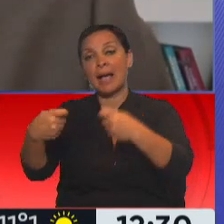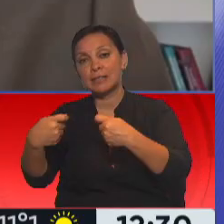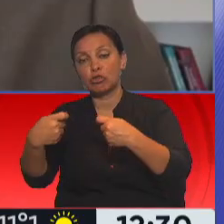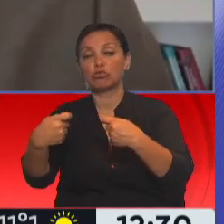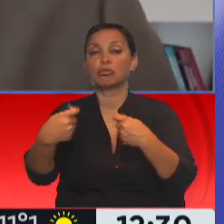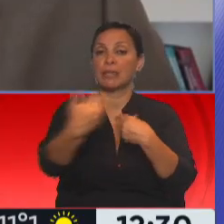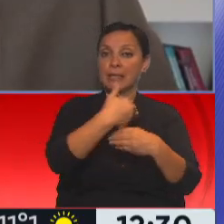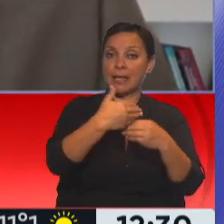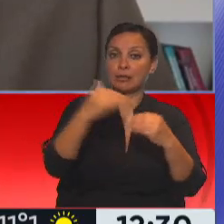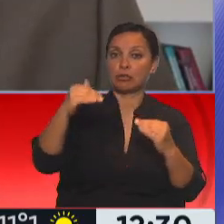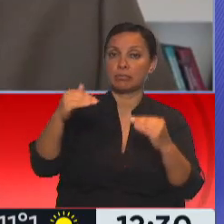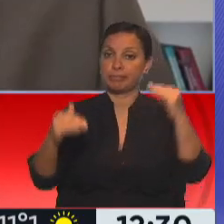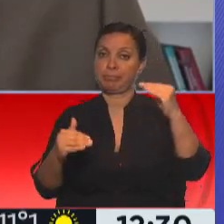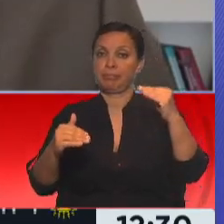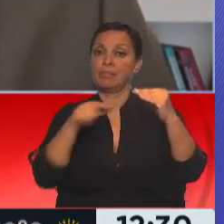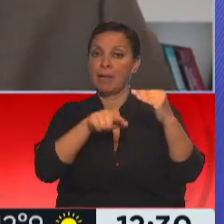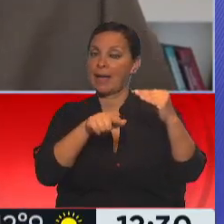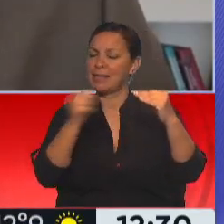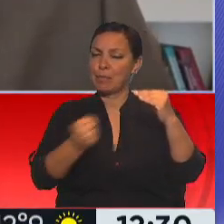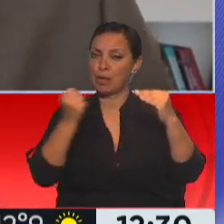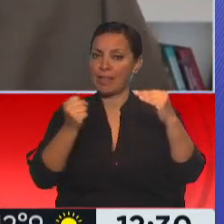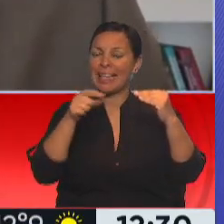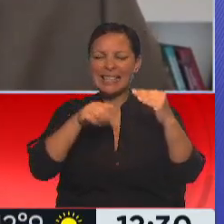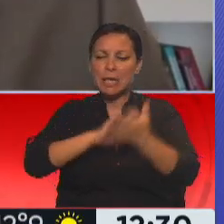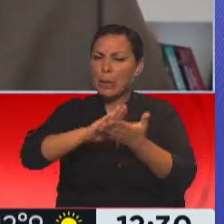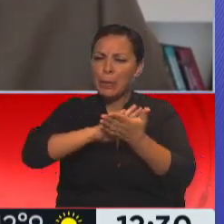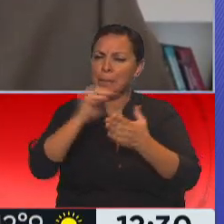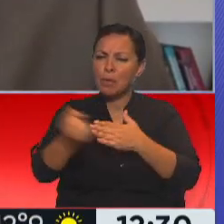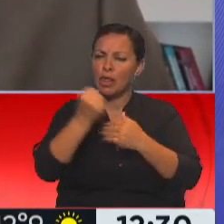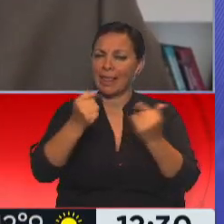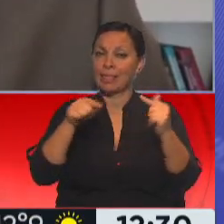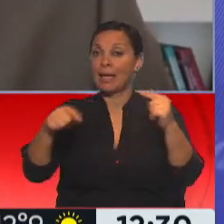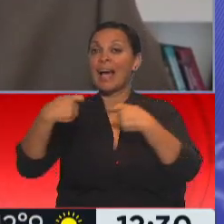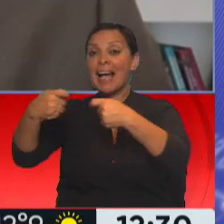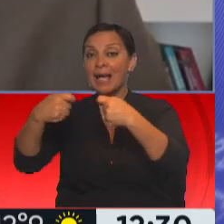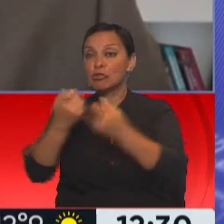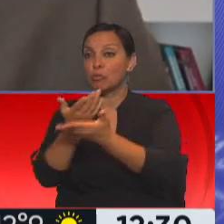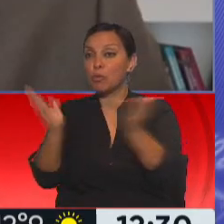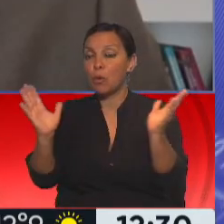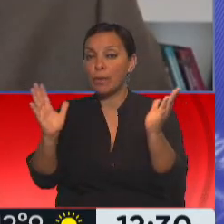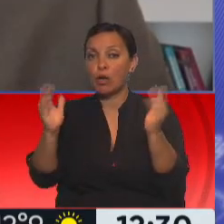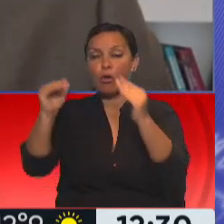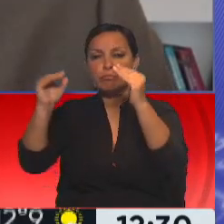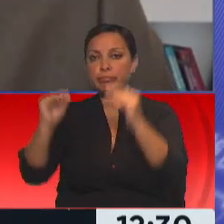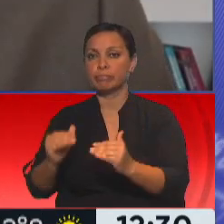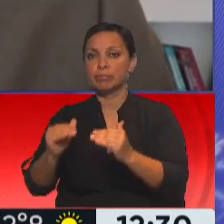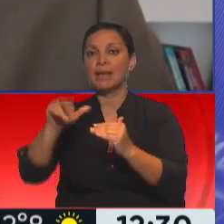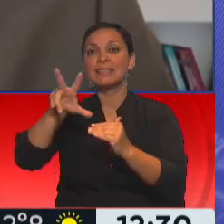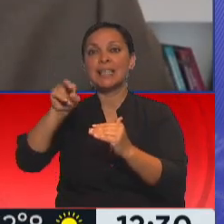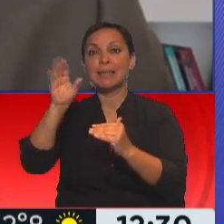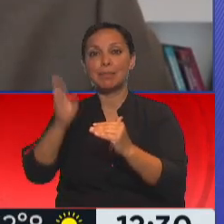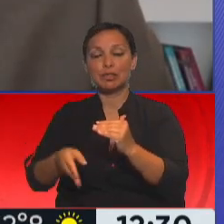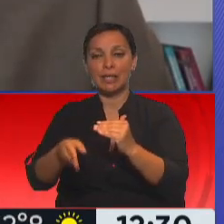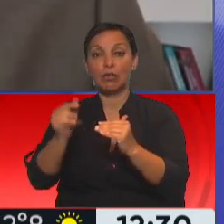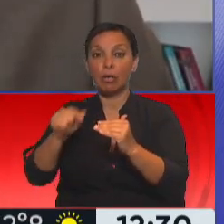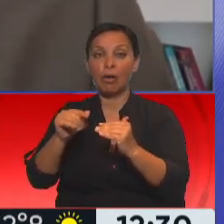superávit fiscal. Esa es la madre del tema. Es decir, una baja del gasto público que fue de cerca del 30% al gobierno federal, que lo hizo desde el